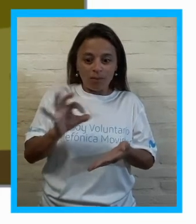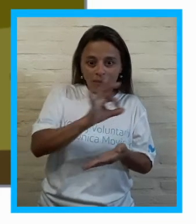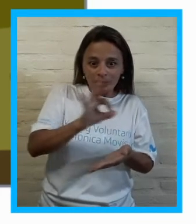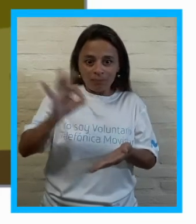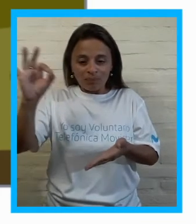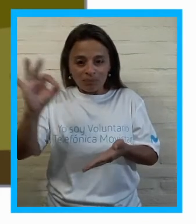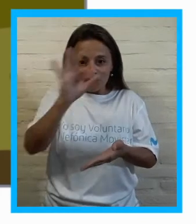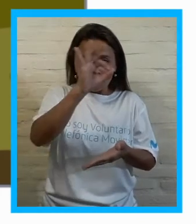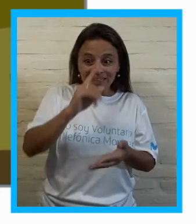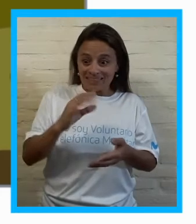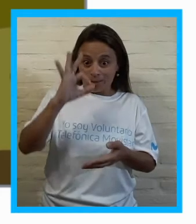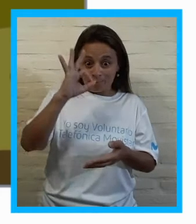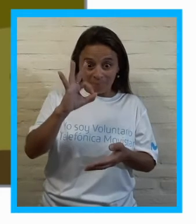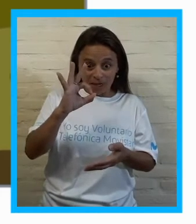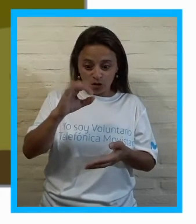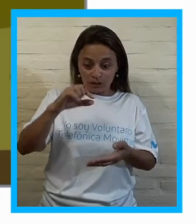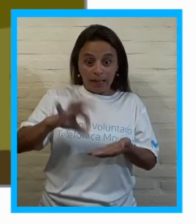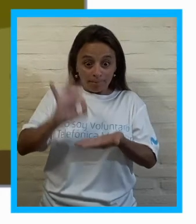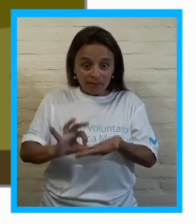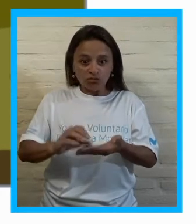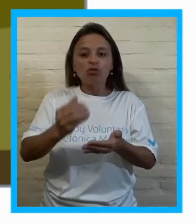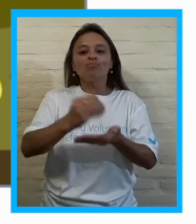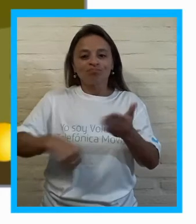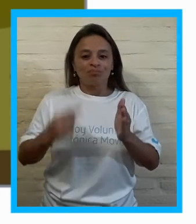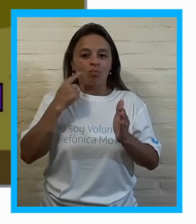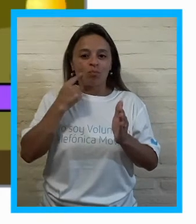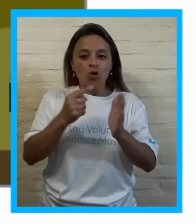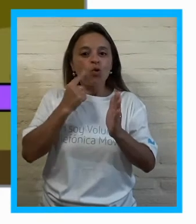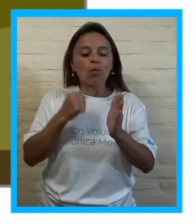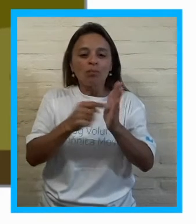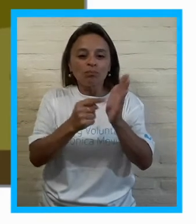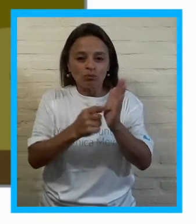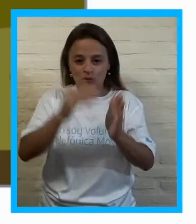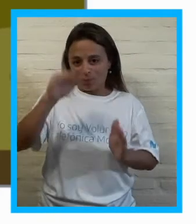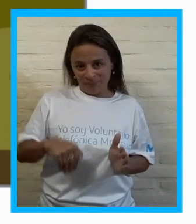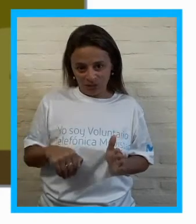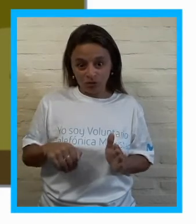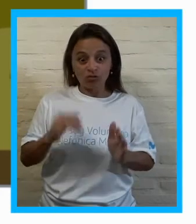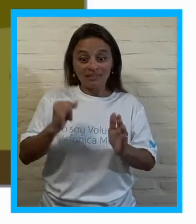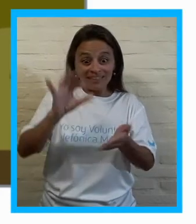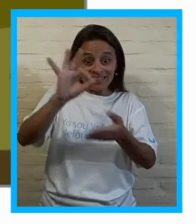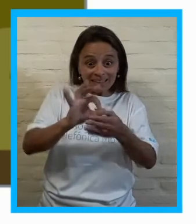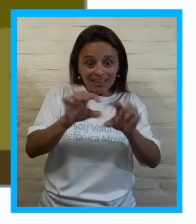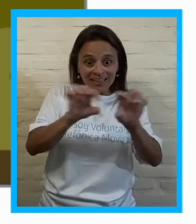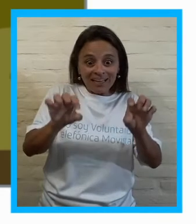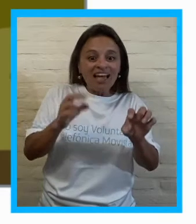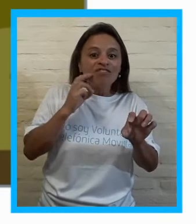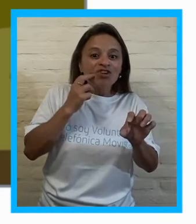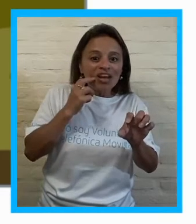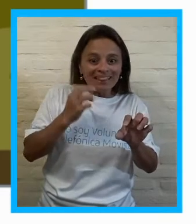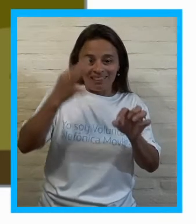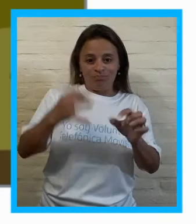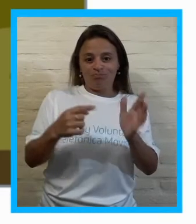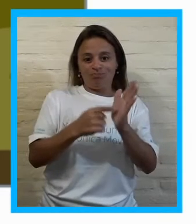izquierda o a la derecha. Si la pelota toca el piso, nos resta una vida, y si la pelota toca la nave, sumamos un punto. Cuando llegamos a 0